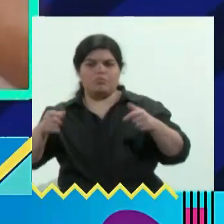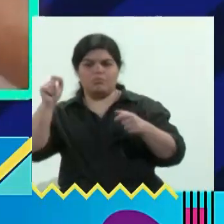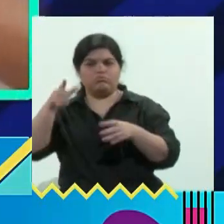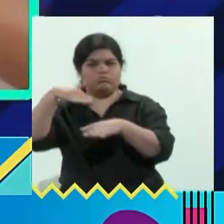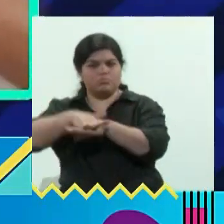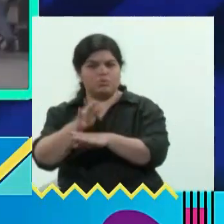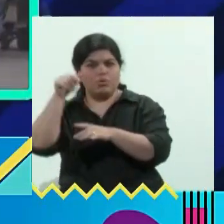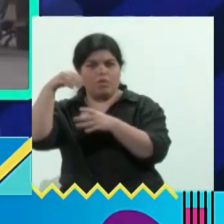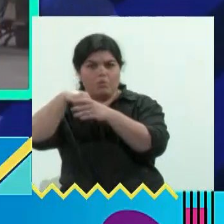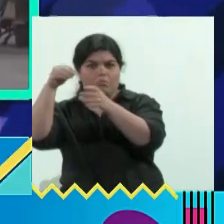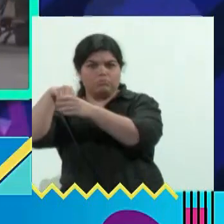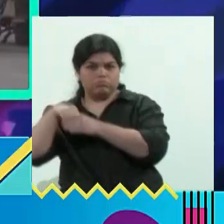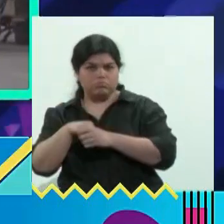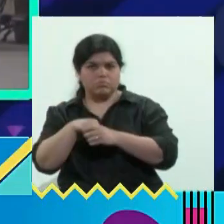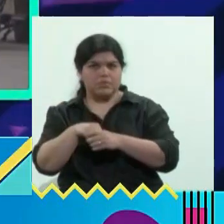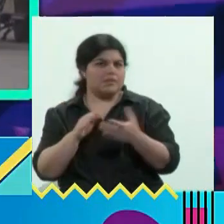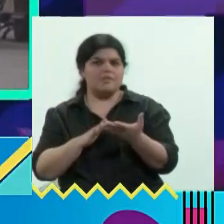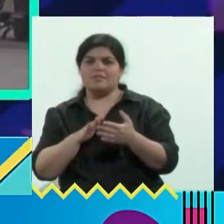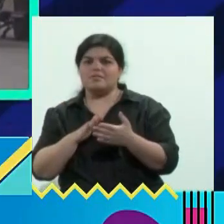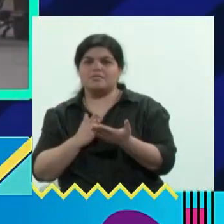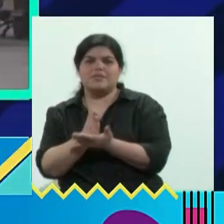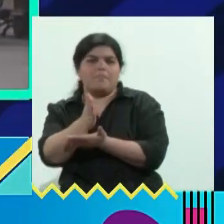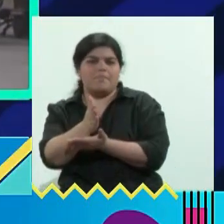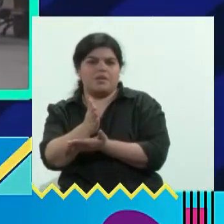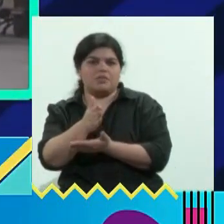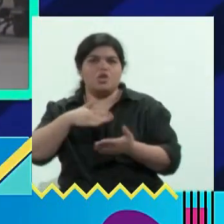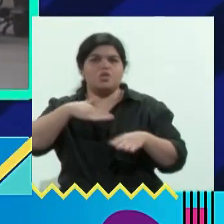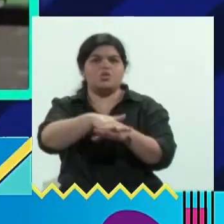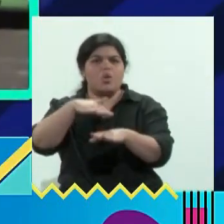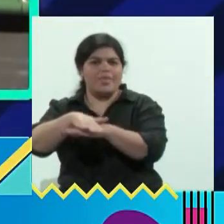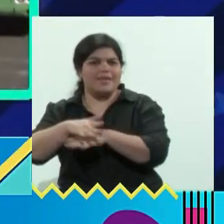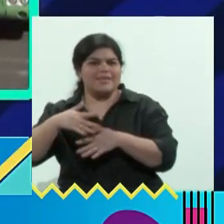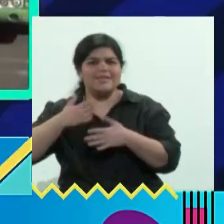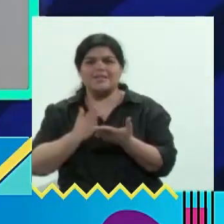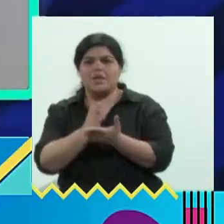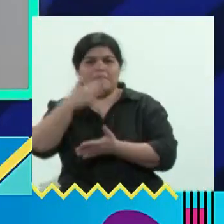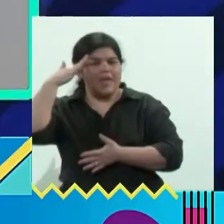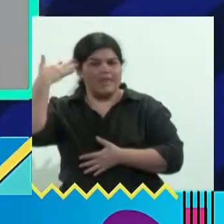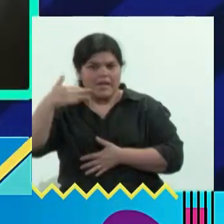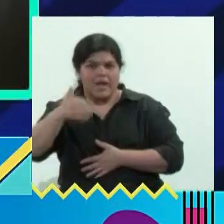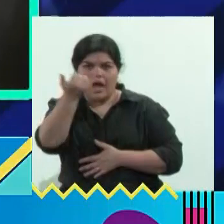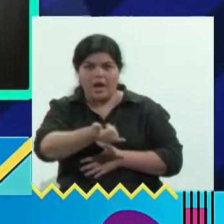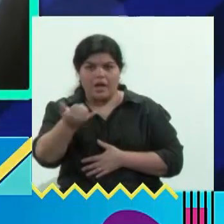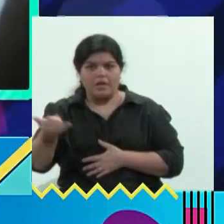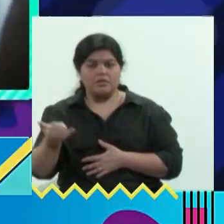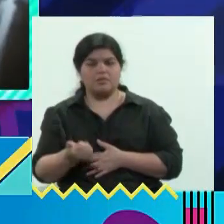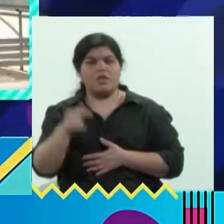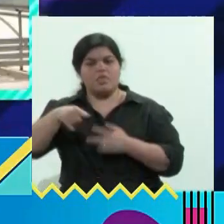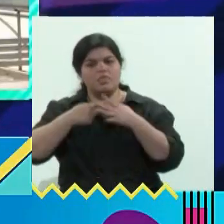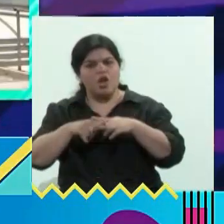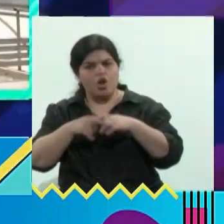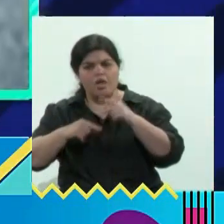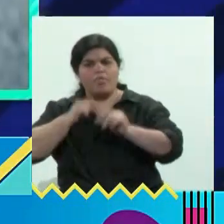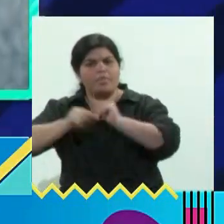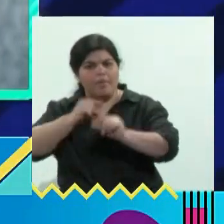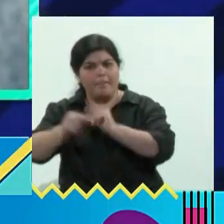lo fundamental para la inteligencia, la ciudad siempre ha sido inteligente. Todas las ciudades a lo largo de la historia han sido inteligentes, han introducido tecnología,